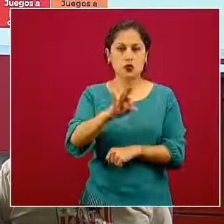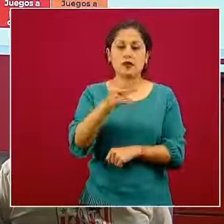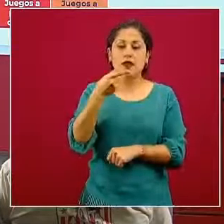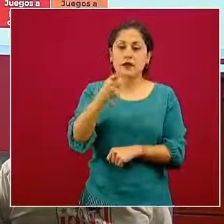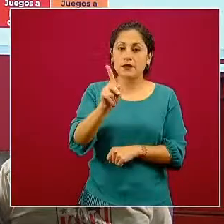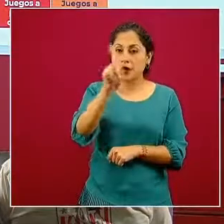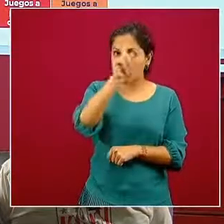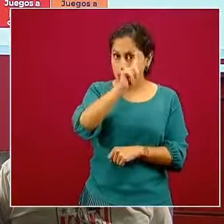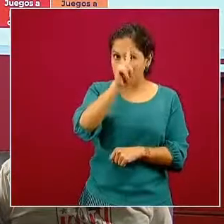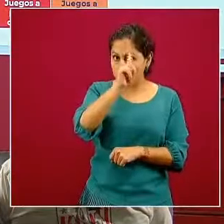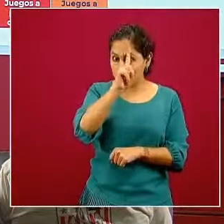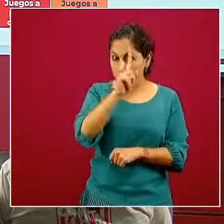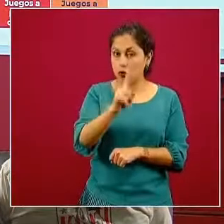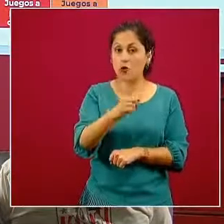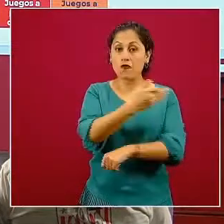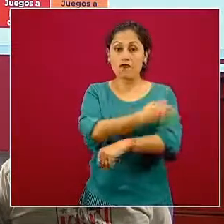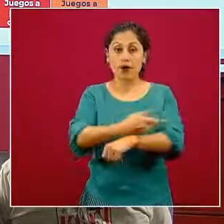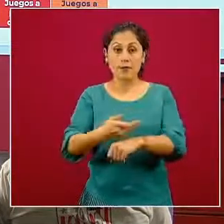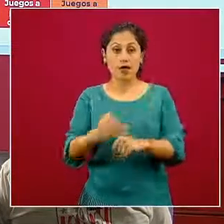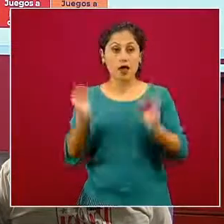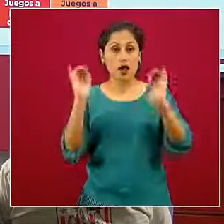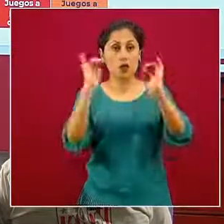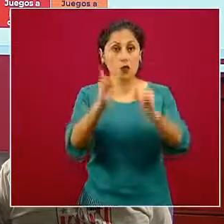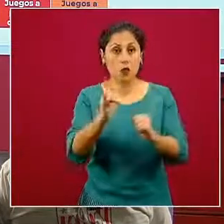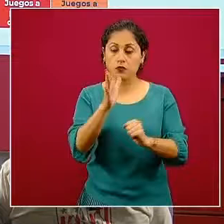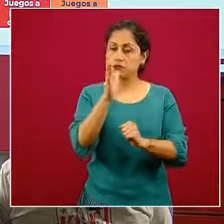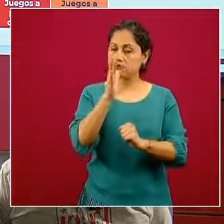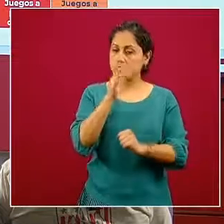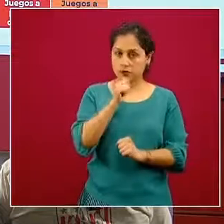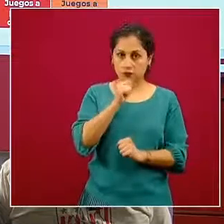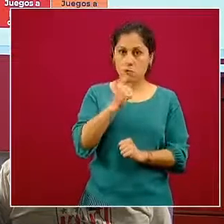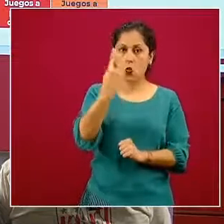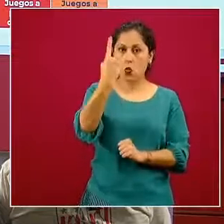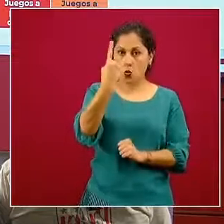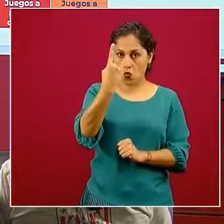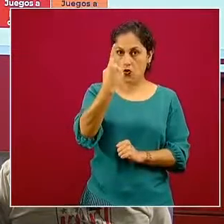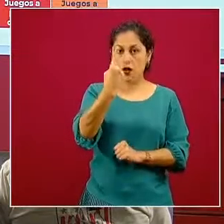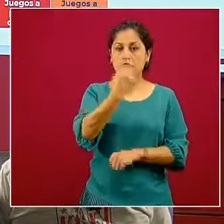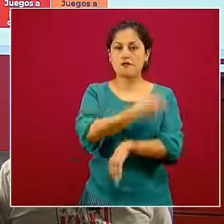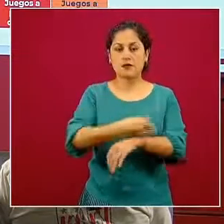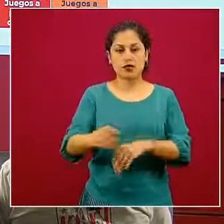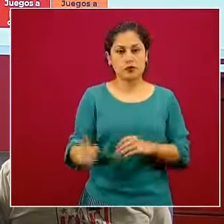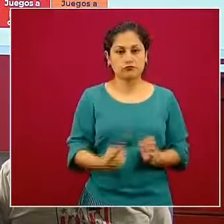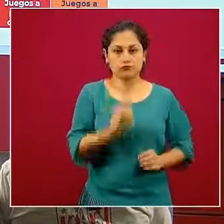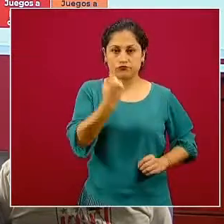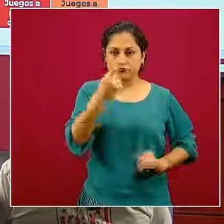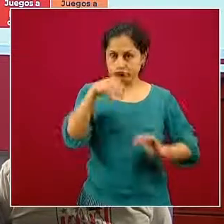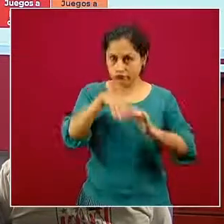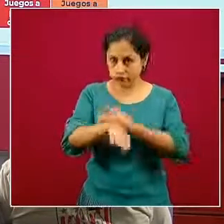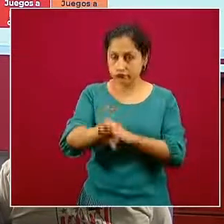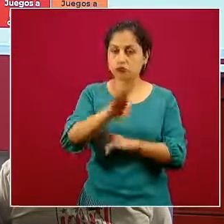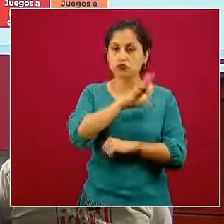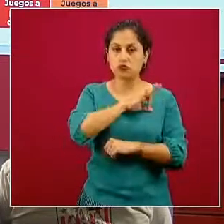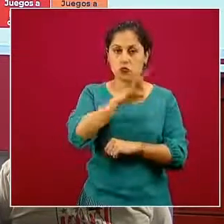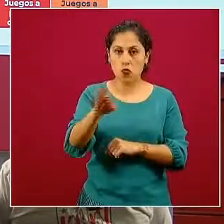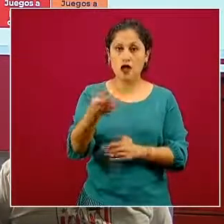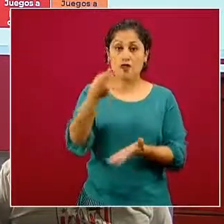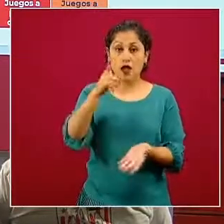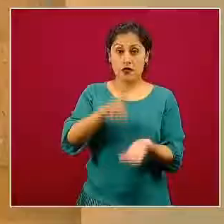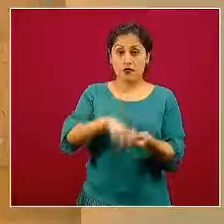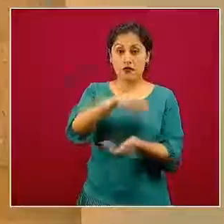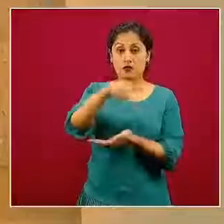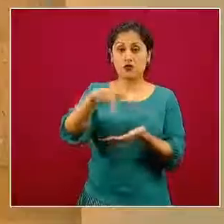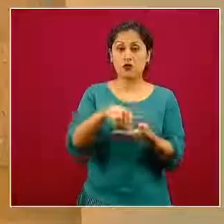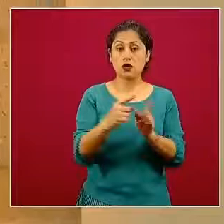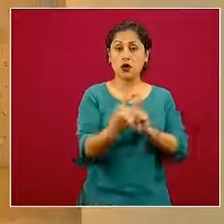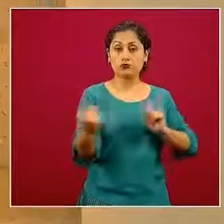acuda una persona por familia para que se pueda controlar lo mejor posible el aforo y se pueda tener la sana